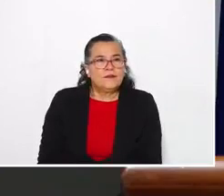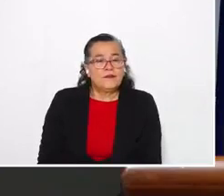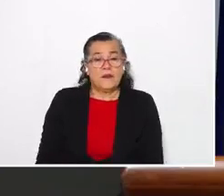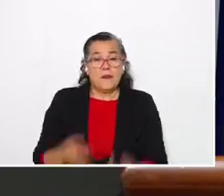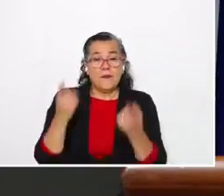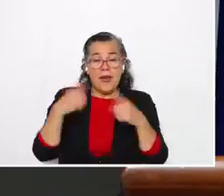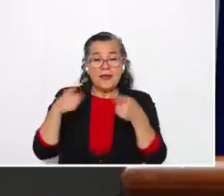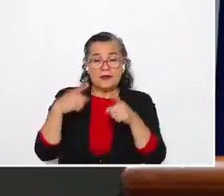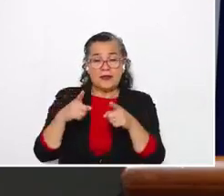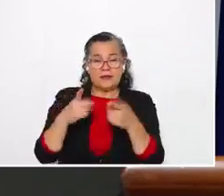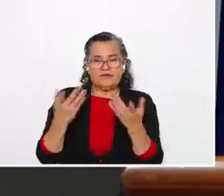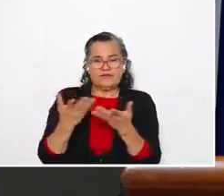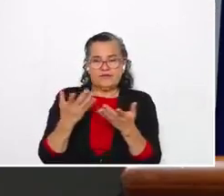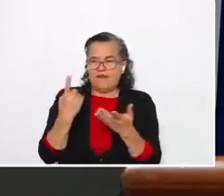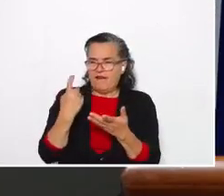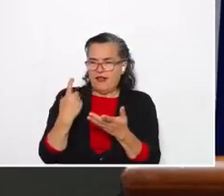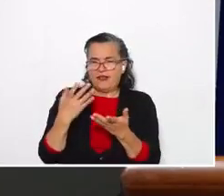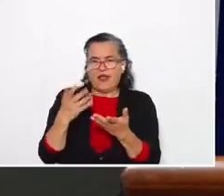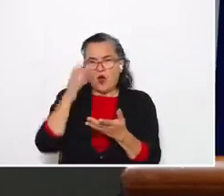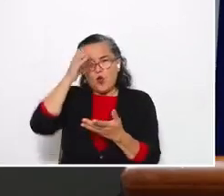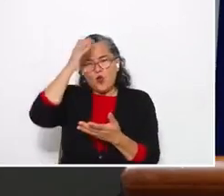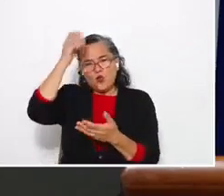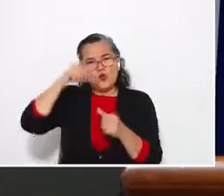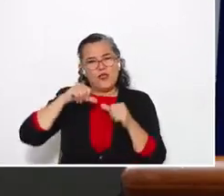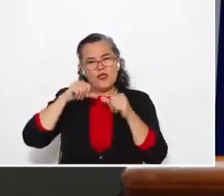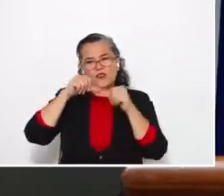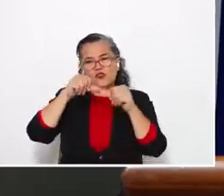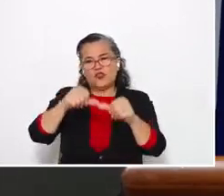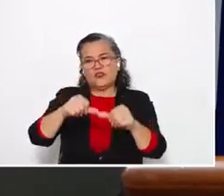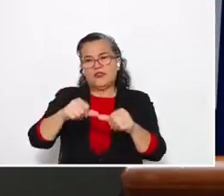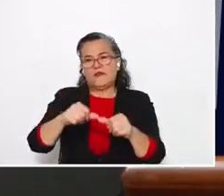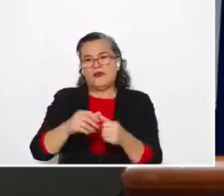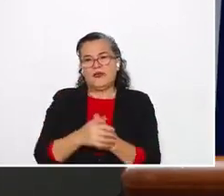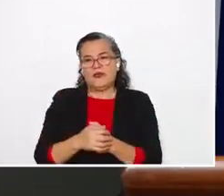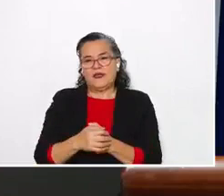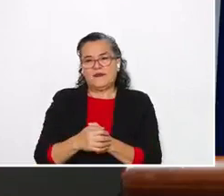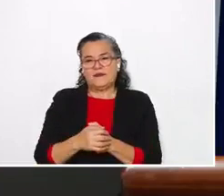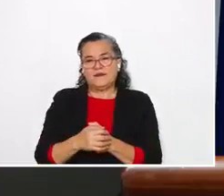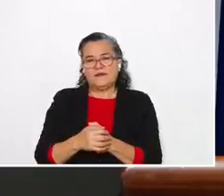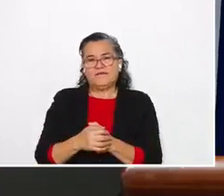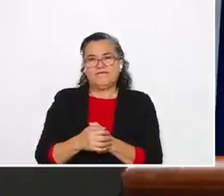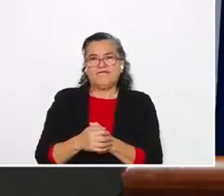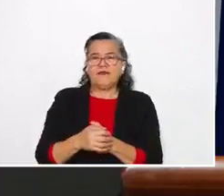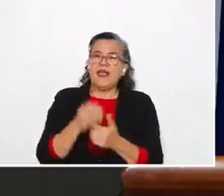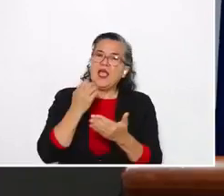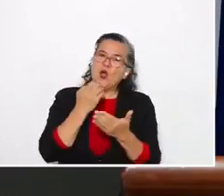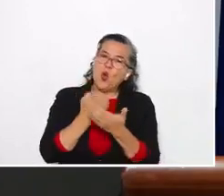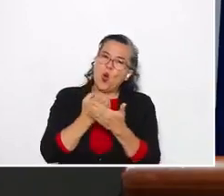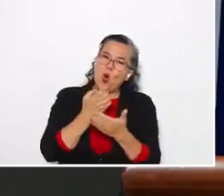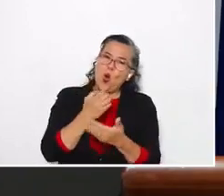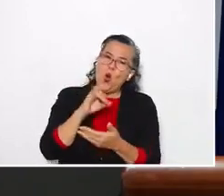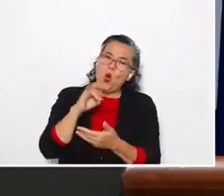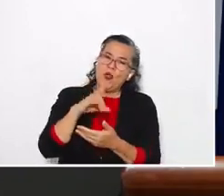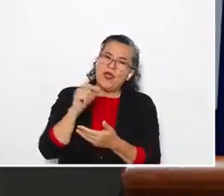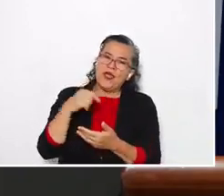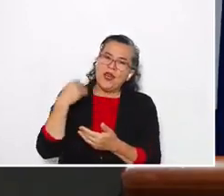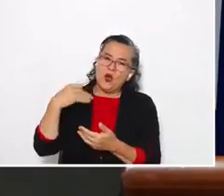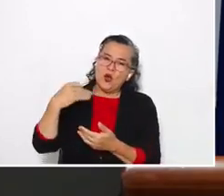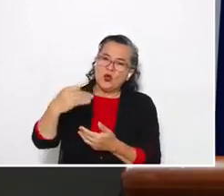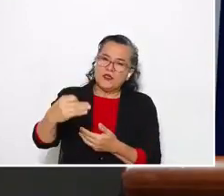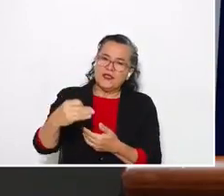nuestras universidades una cultura de la sostenibilidad, una ecología de la